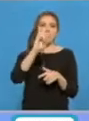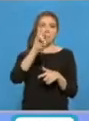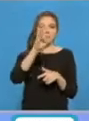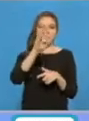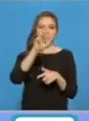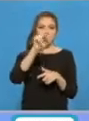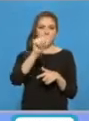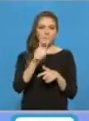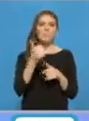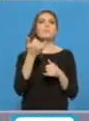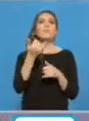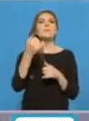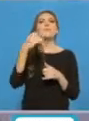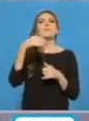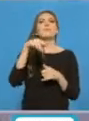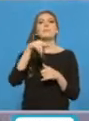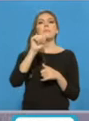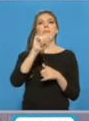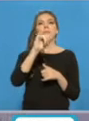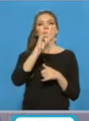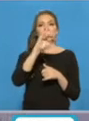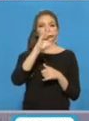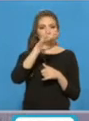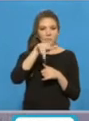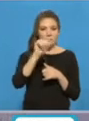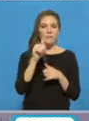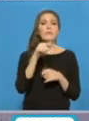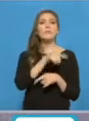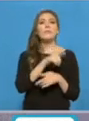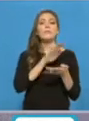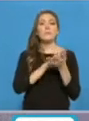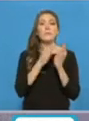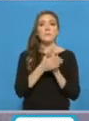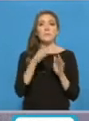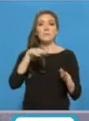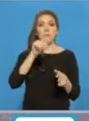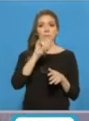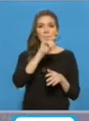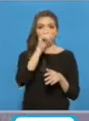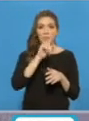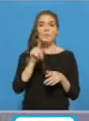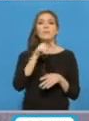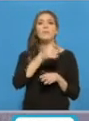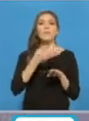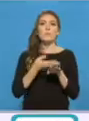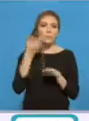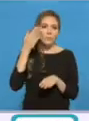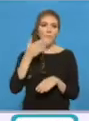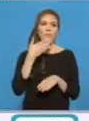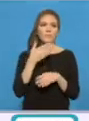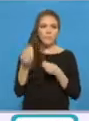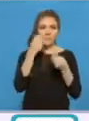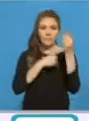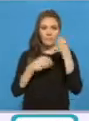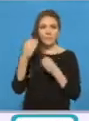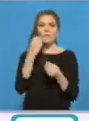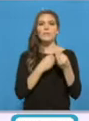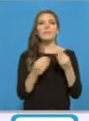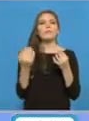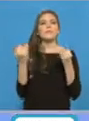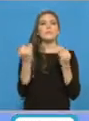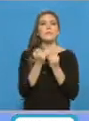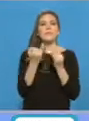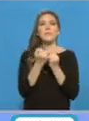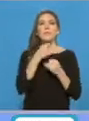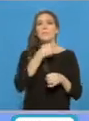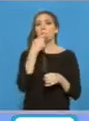tienen niacina. Entonces, las tortillas de maíz convencional son un muy buen alimento. También se han satanizado, no te